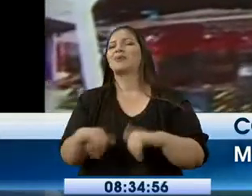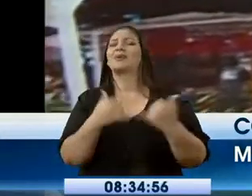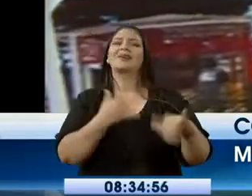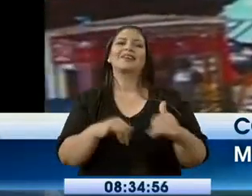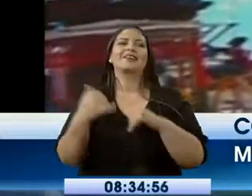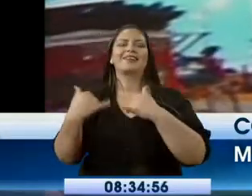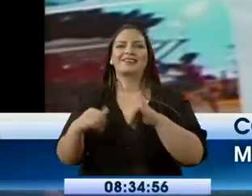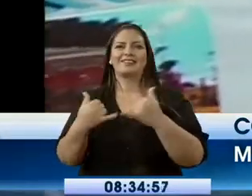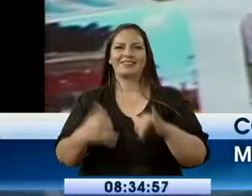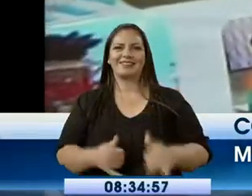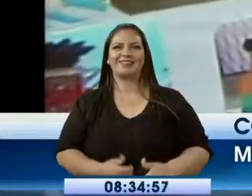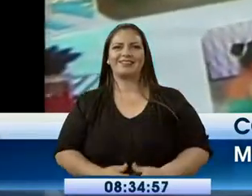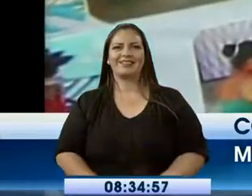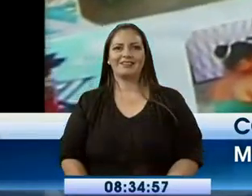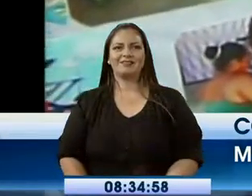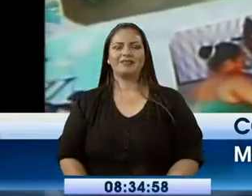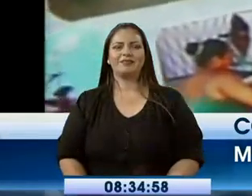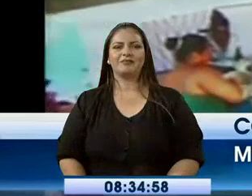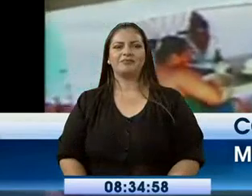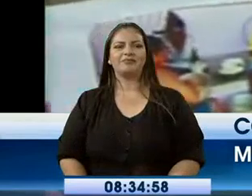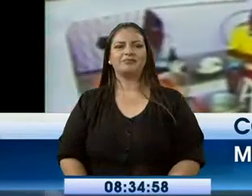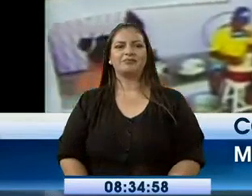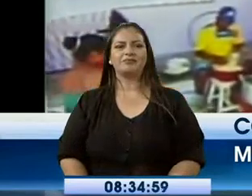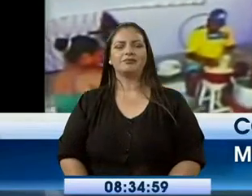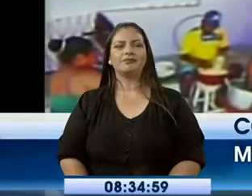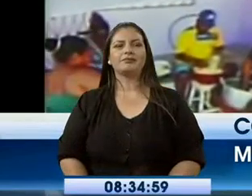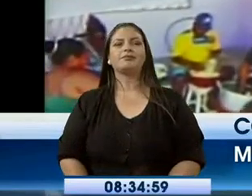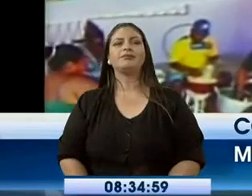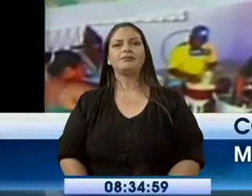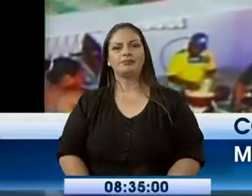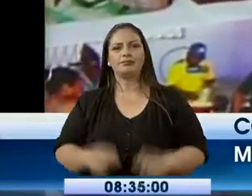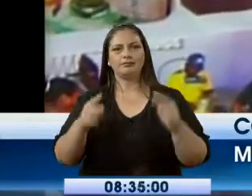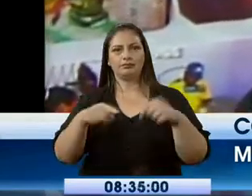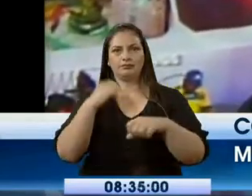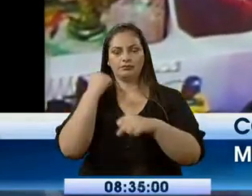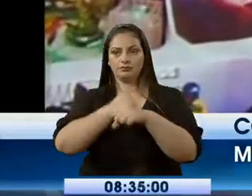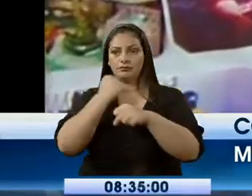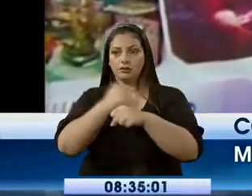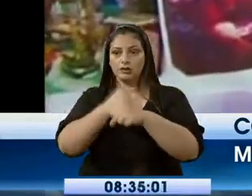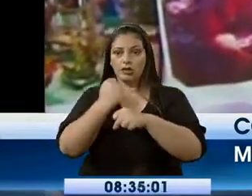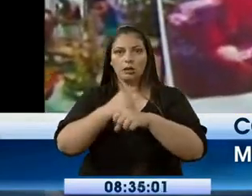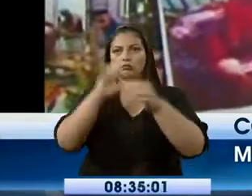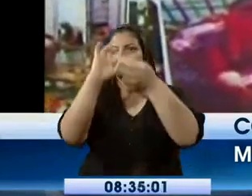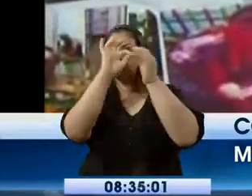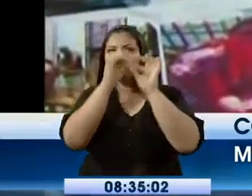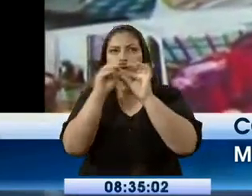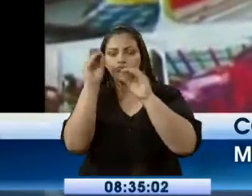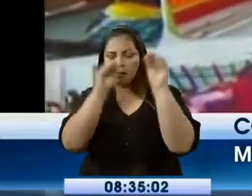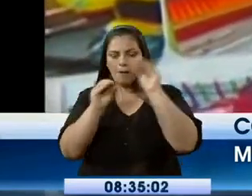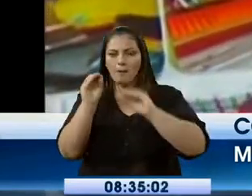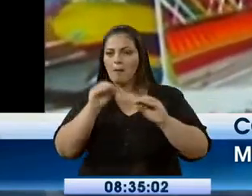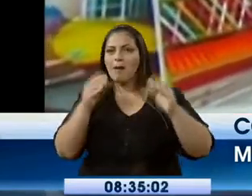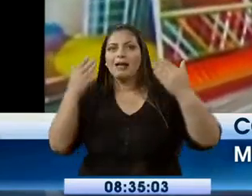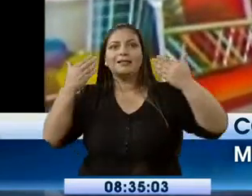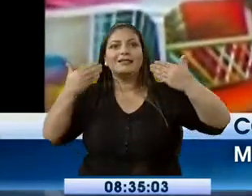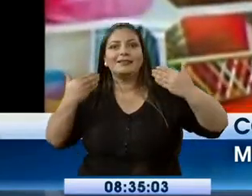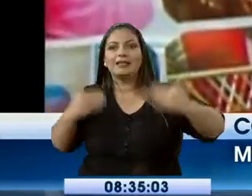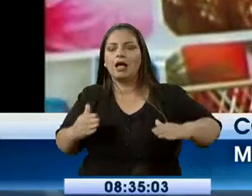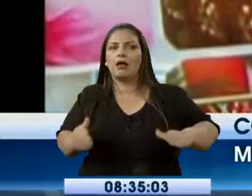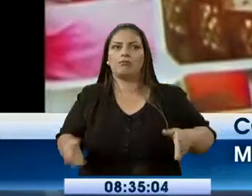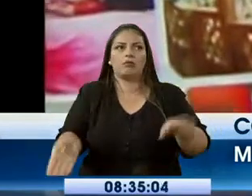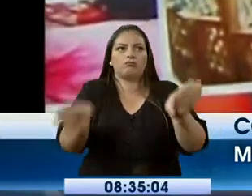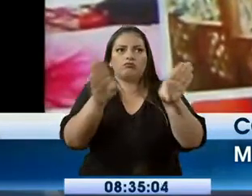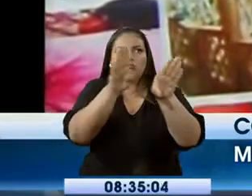todo, ya lo estaban, o sea, ellos estaban jugando, venían a jugar. Trabajábamos, cerrábamos una parte porque igual no se les podía impedir la entrada al parque a los